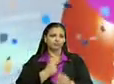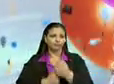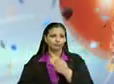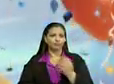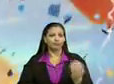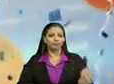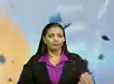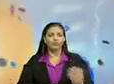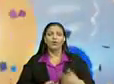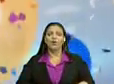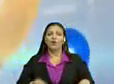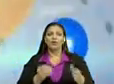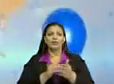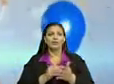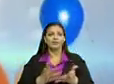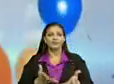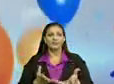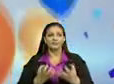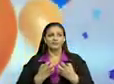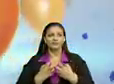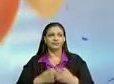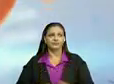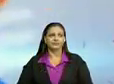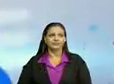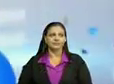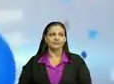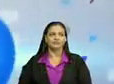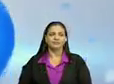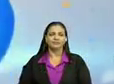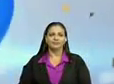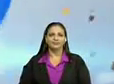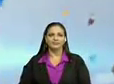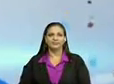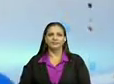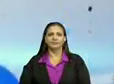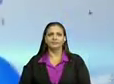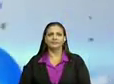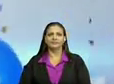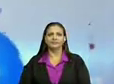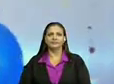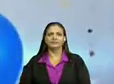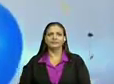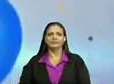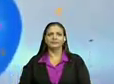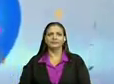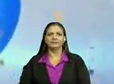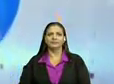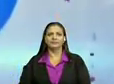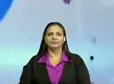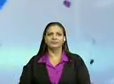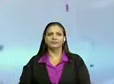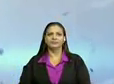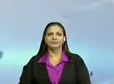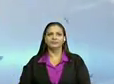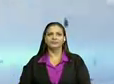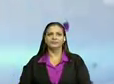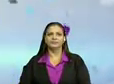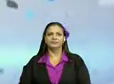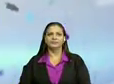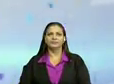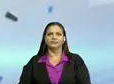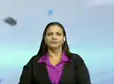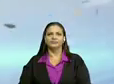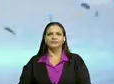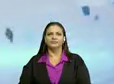que sacarme todos los abecedarios. Mayra, eres tremenda. La T hasta la Z. A